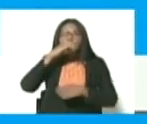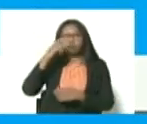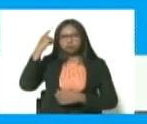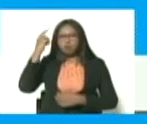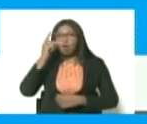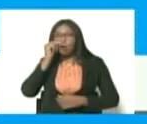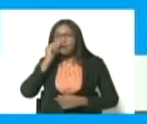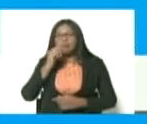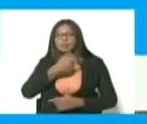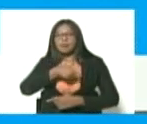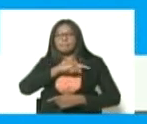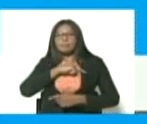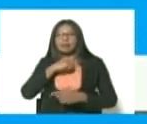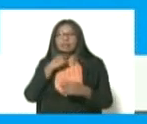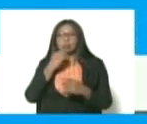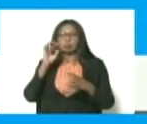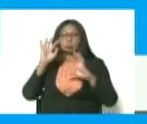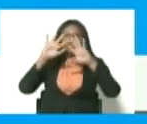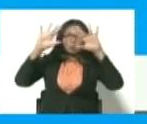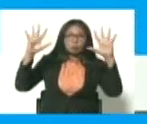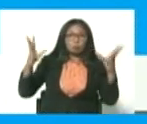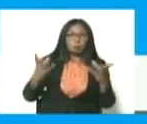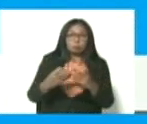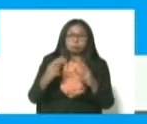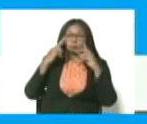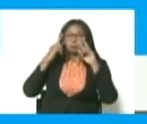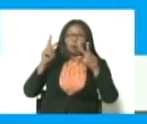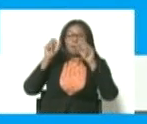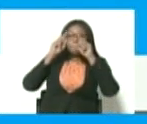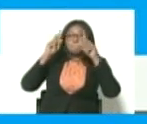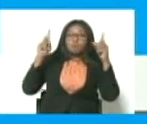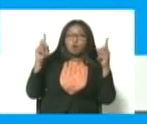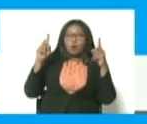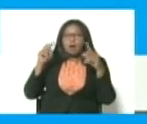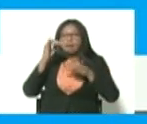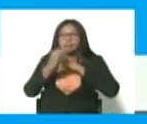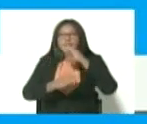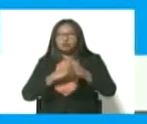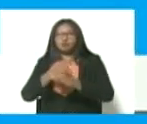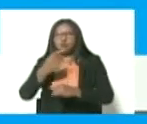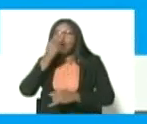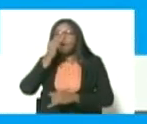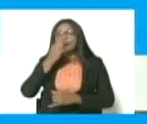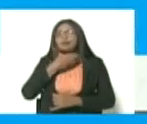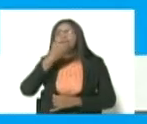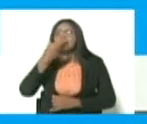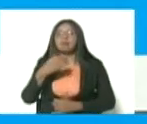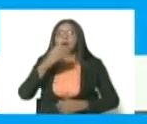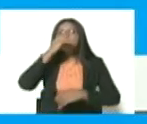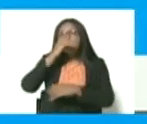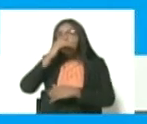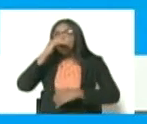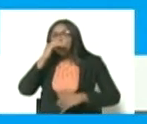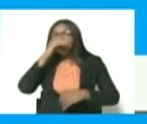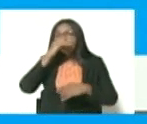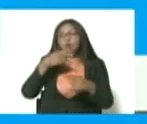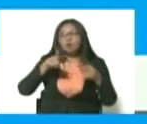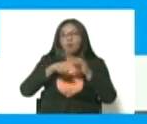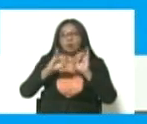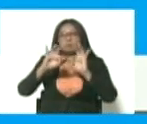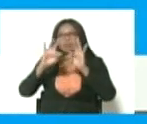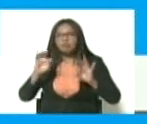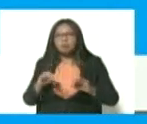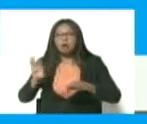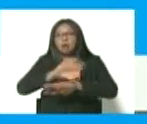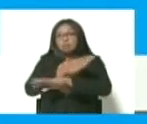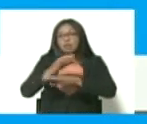ha alarmado a la comunidad internacional. Un cantante, un rapero, que bueno, canta sus canciones como